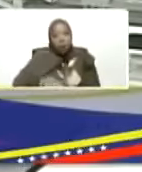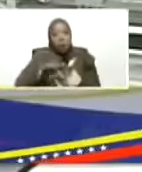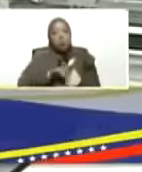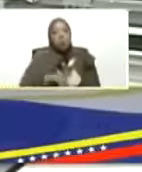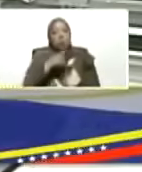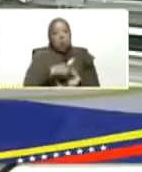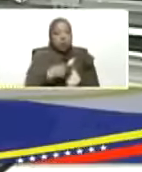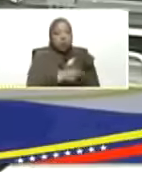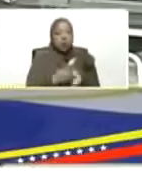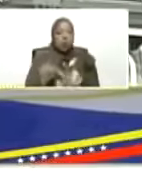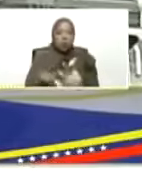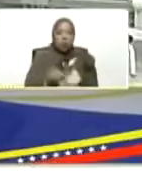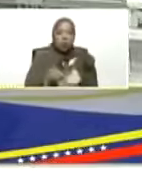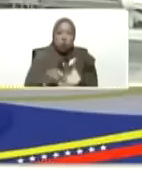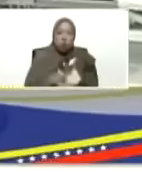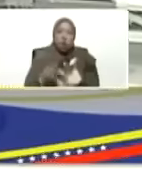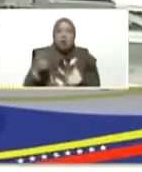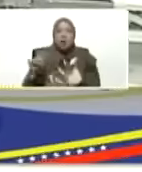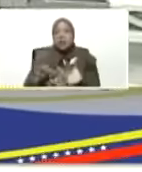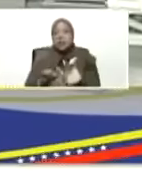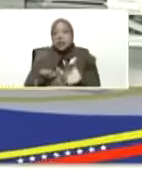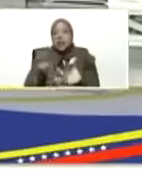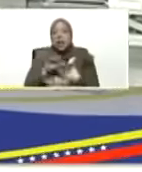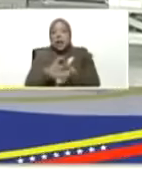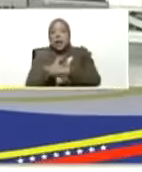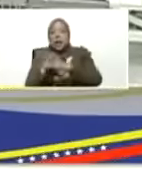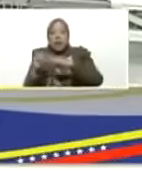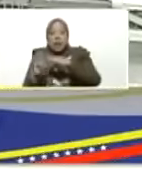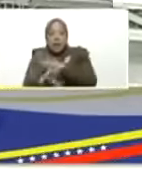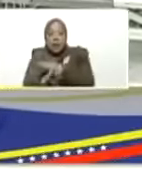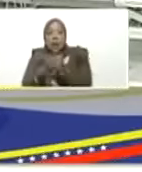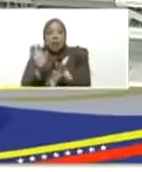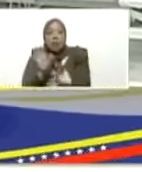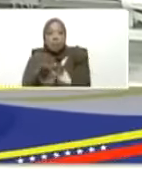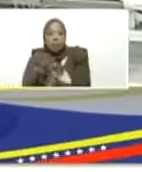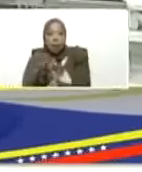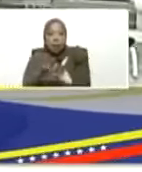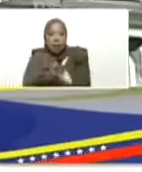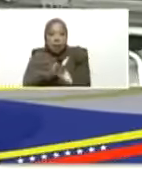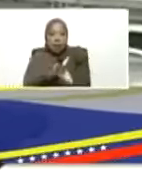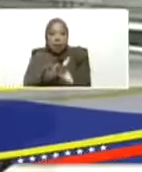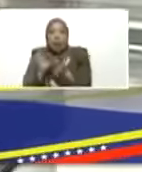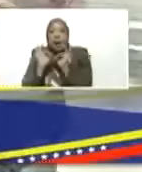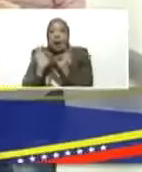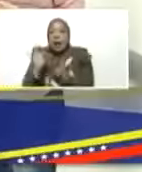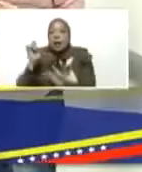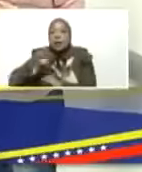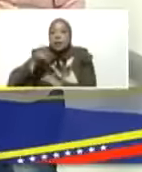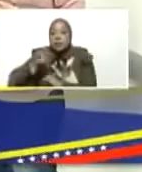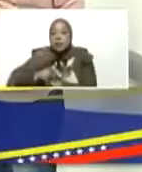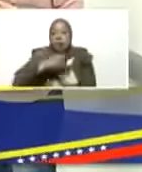un hospital en esta zona de la isla, y realmente es un regalo maravilloso para toda la comunidad. Del municipio Díaz,